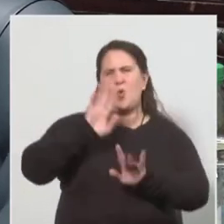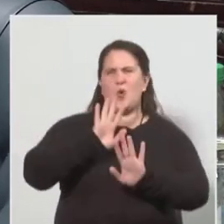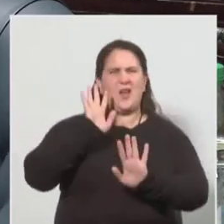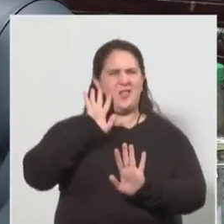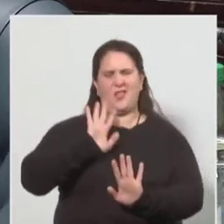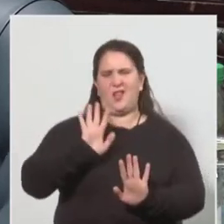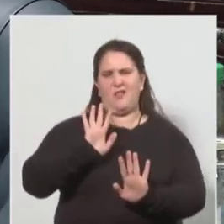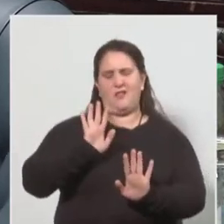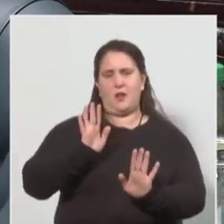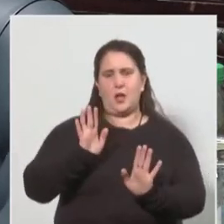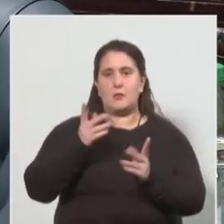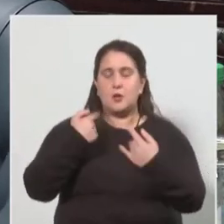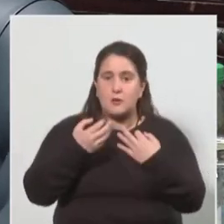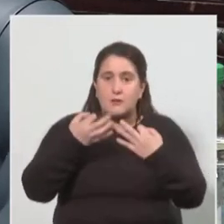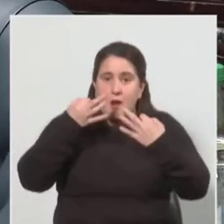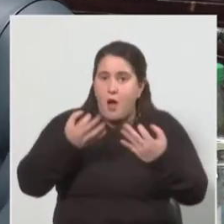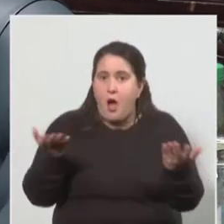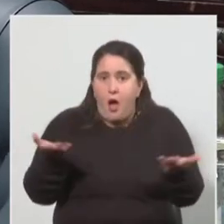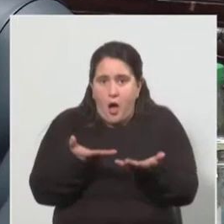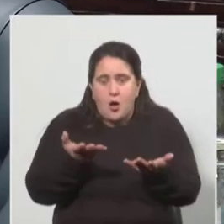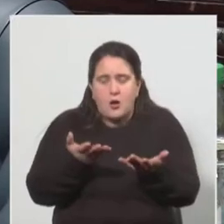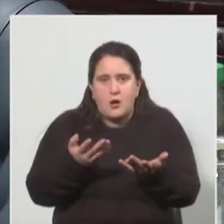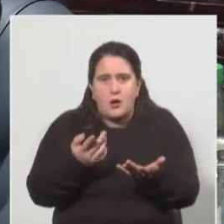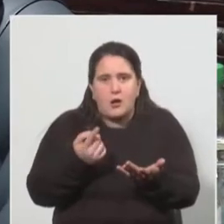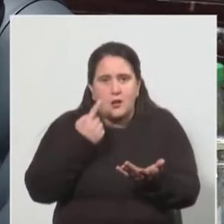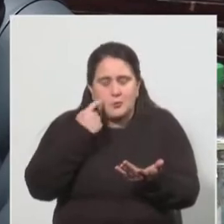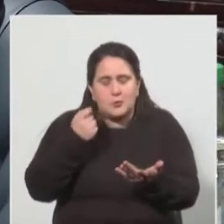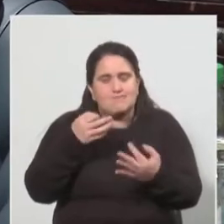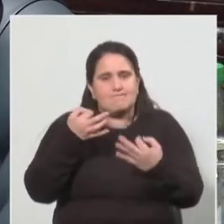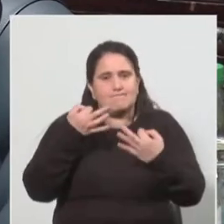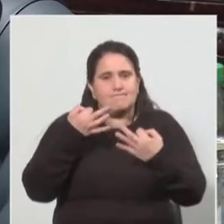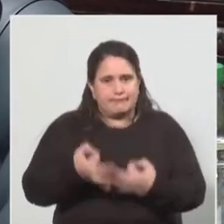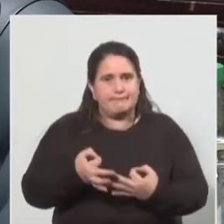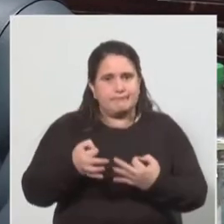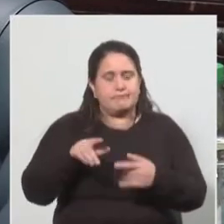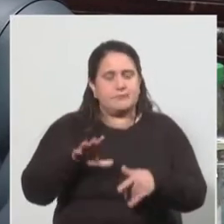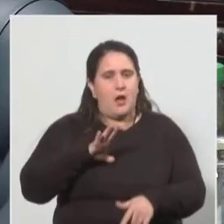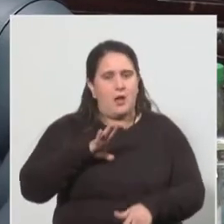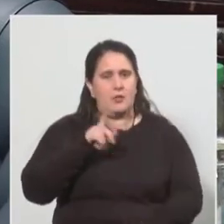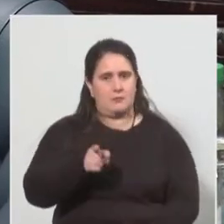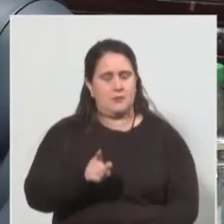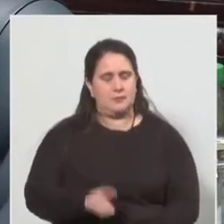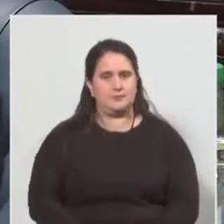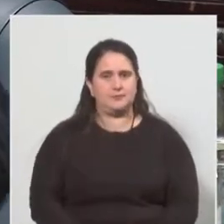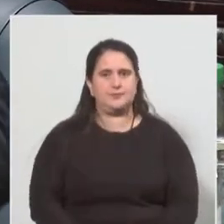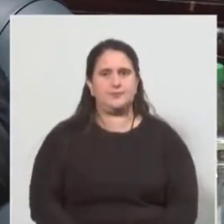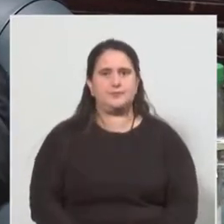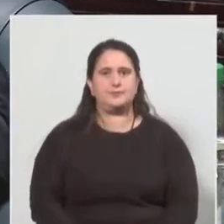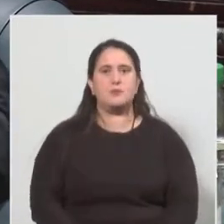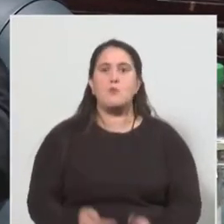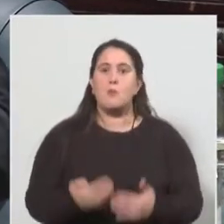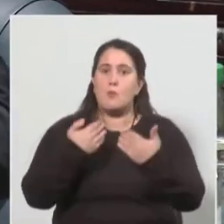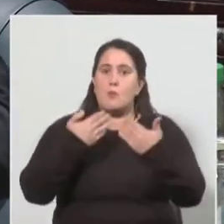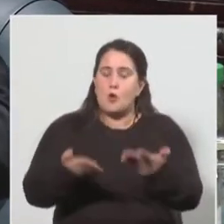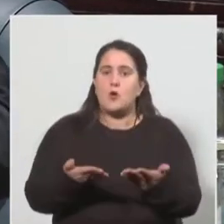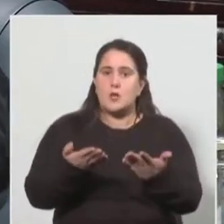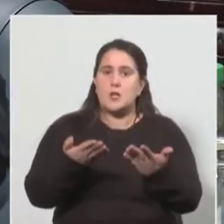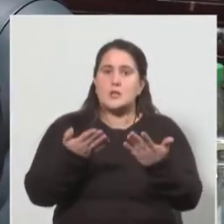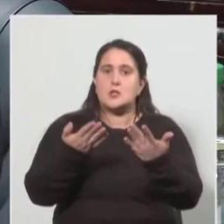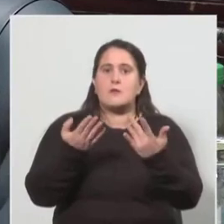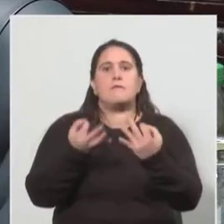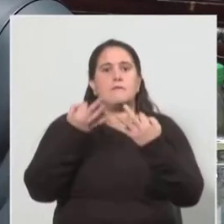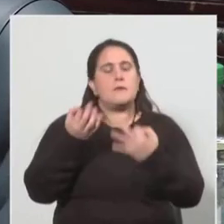distantes, pero que en la actualidad nos resultan claramente ineludibles. Es por eso que resulta